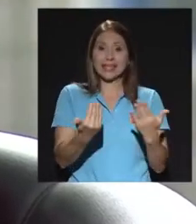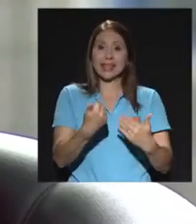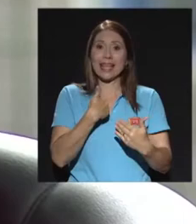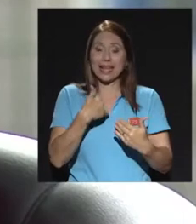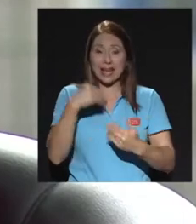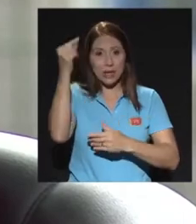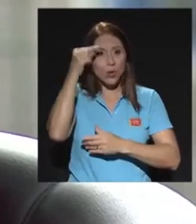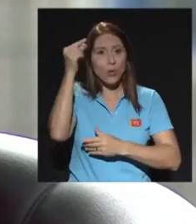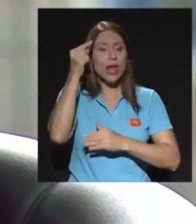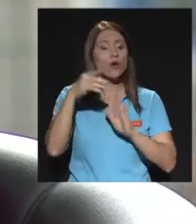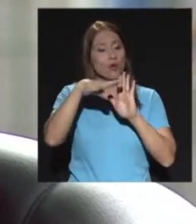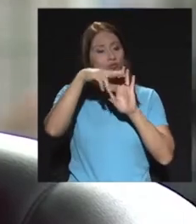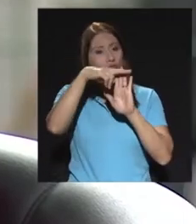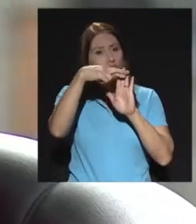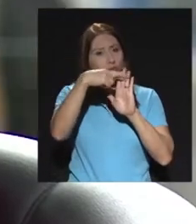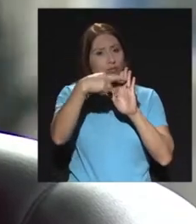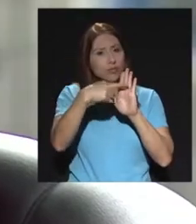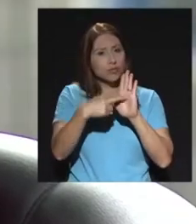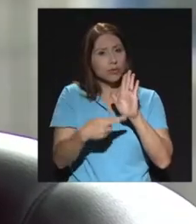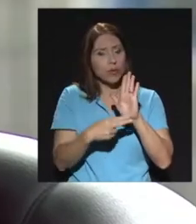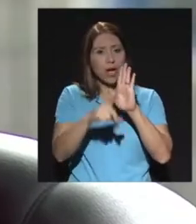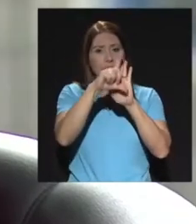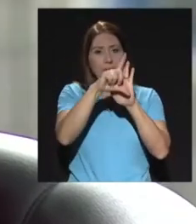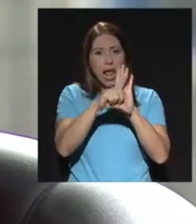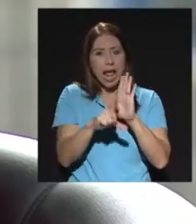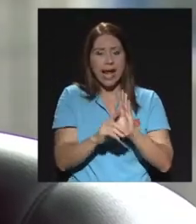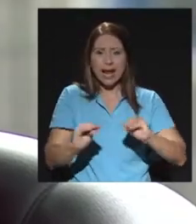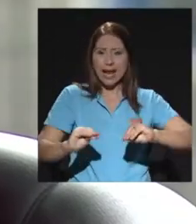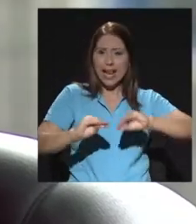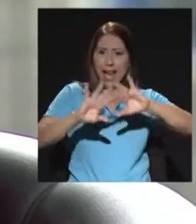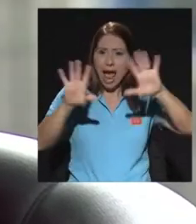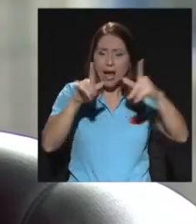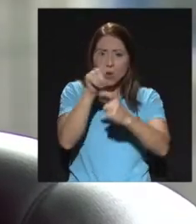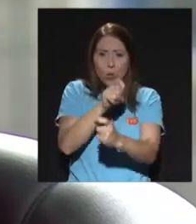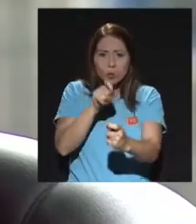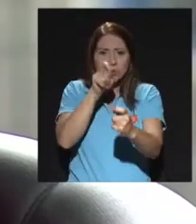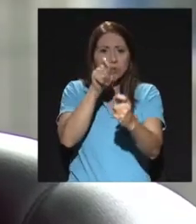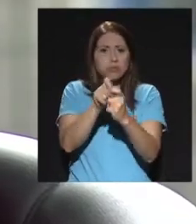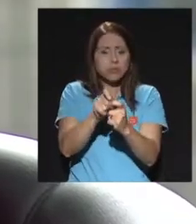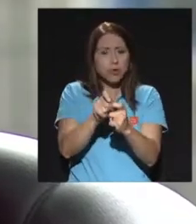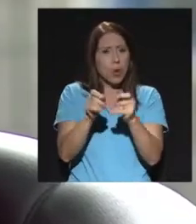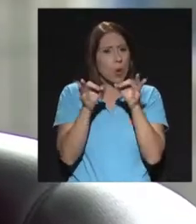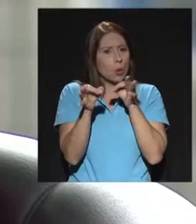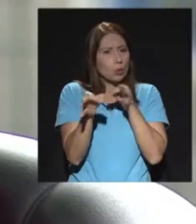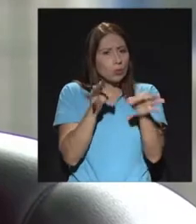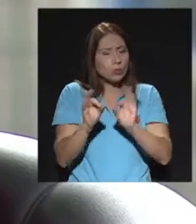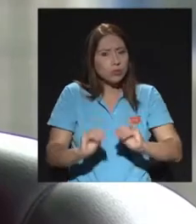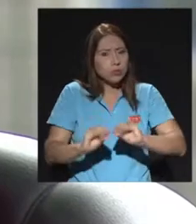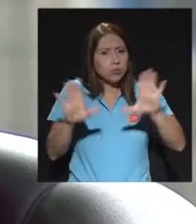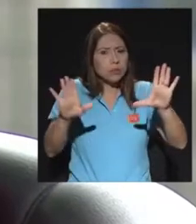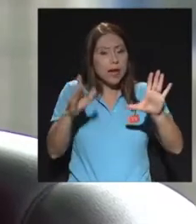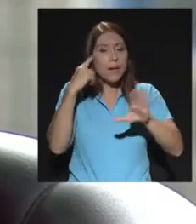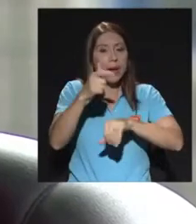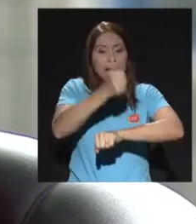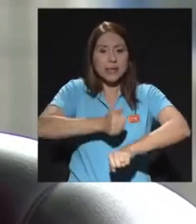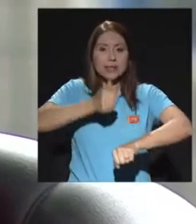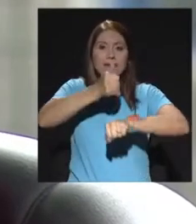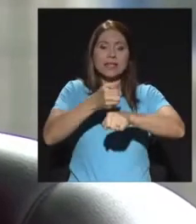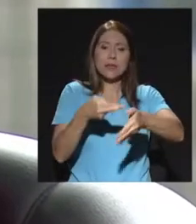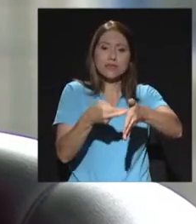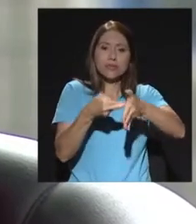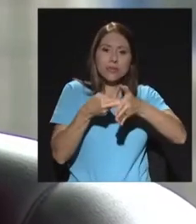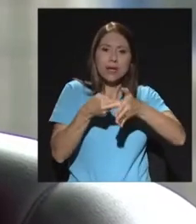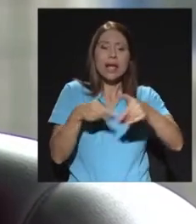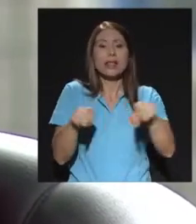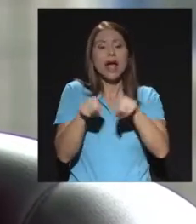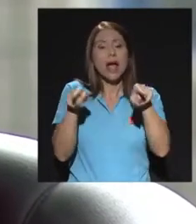con un marco normativo claro, preciso, expreso, que defina las condiciones, pero sobre todo que defina